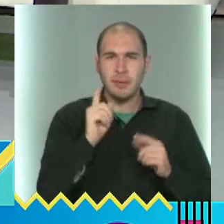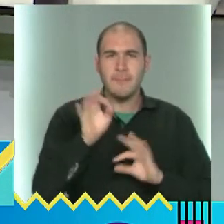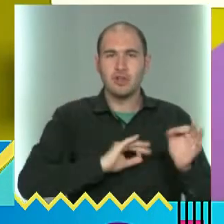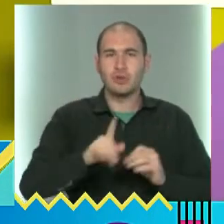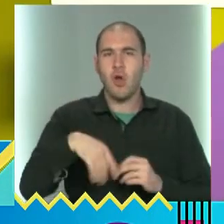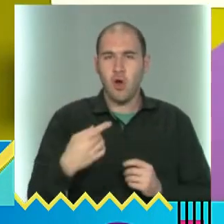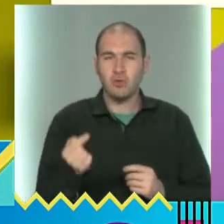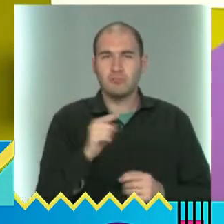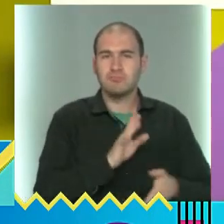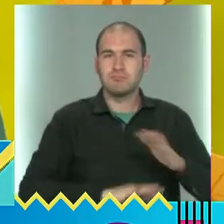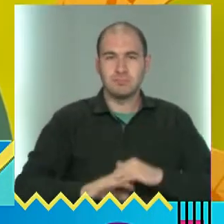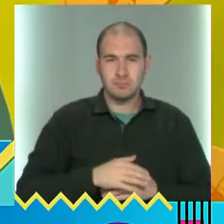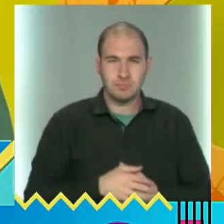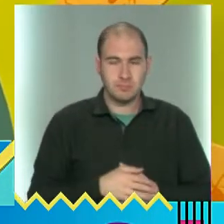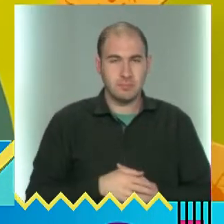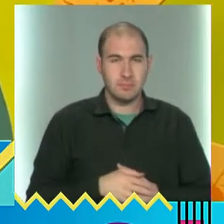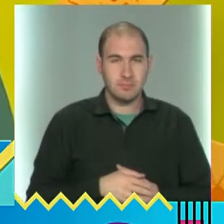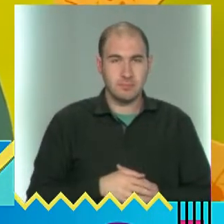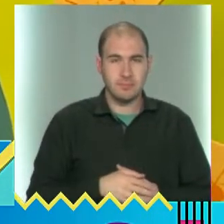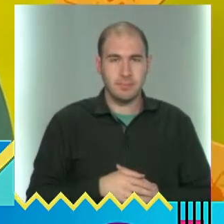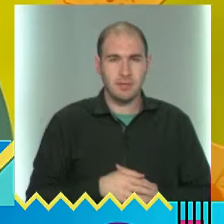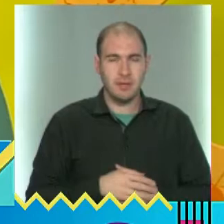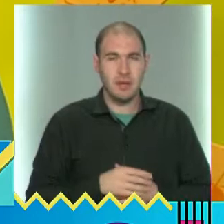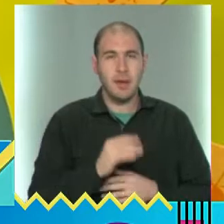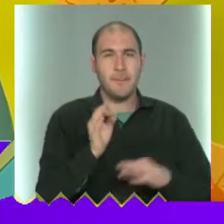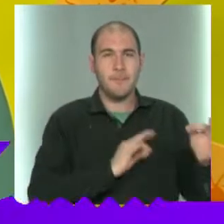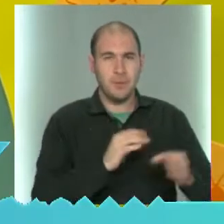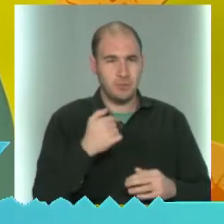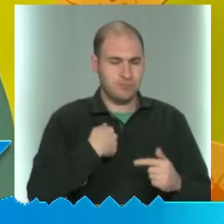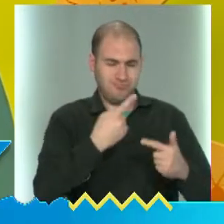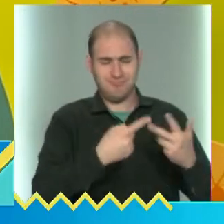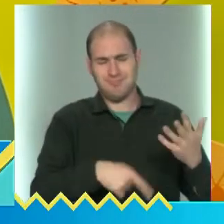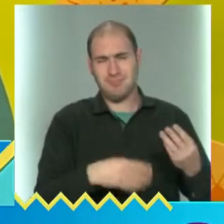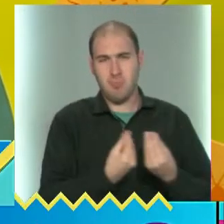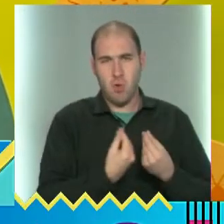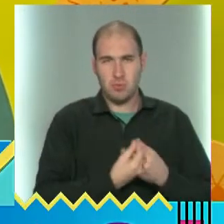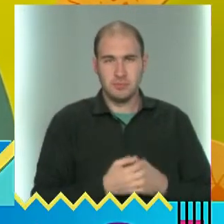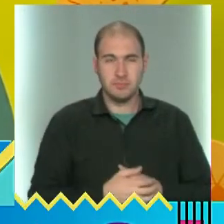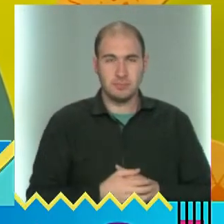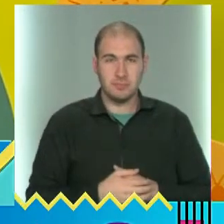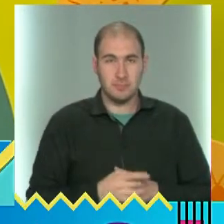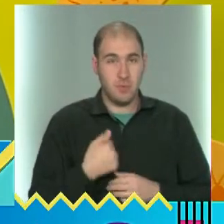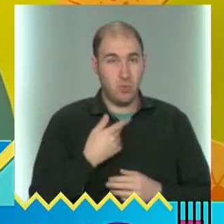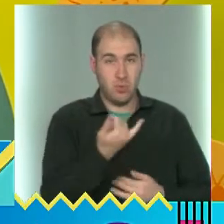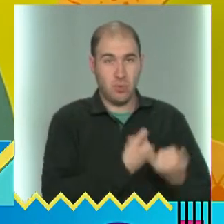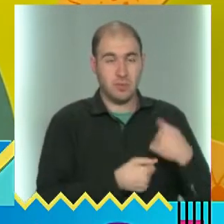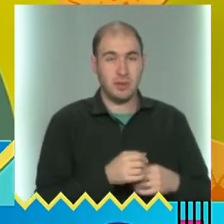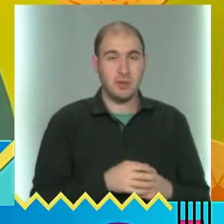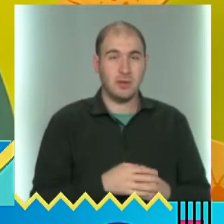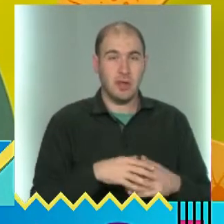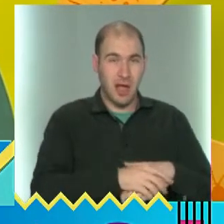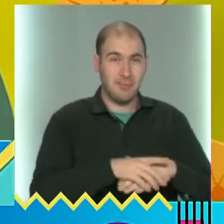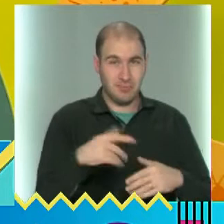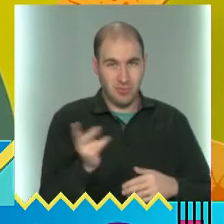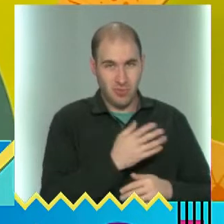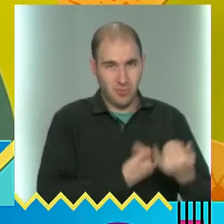proyectos que esté realizando? Bien, en cuanto a todo proyecto, hay muchísimos proyectos, como lo acaban de decir mis amigos